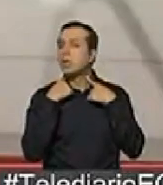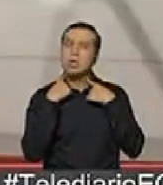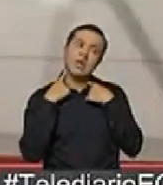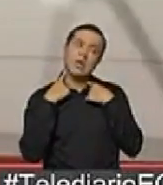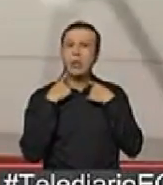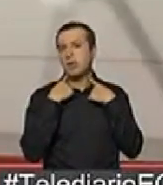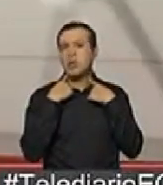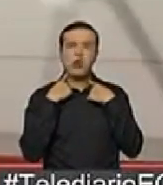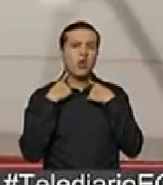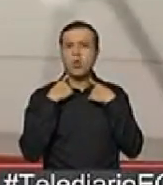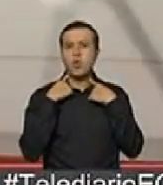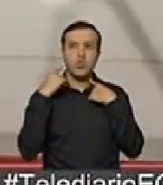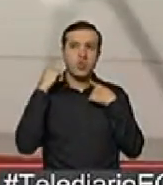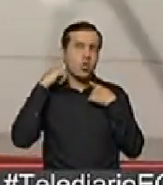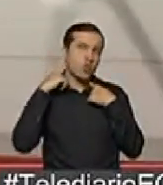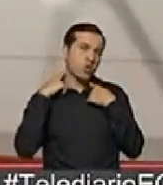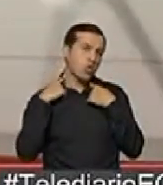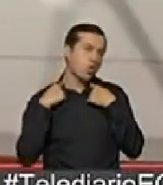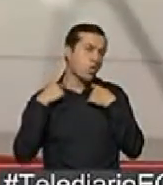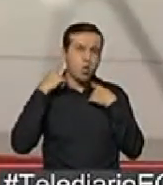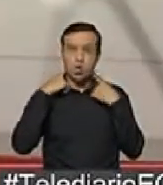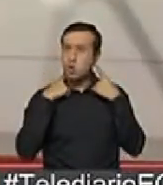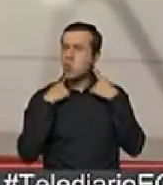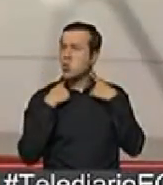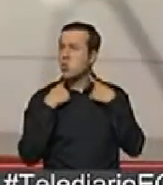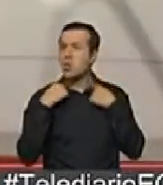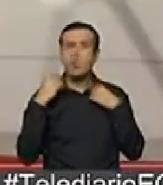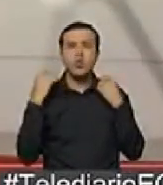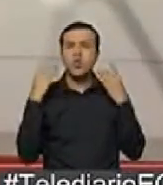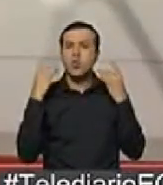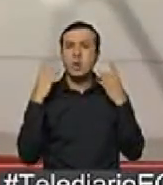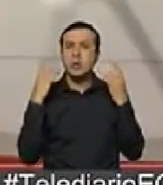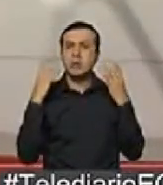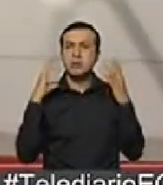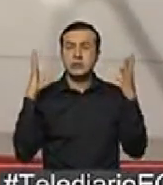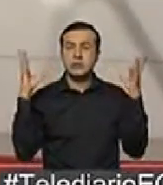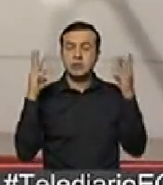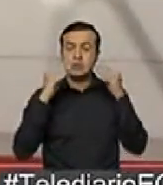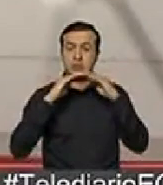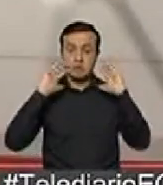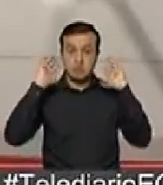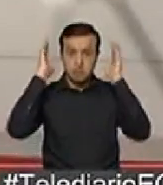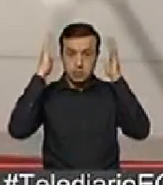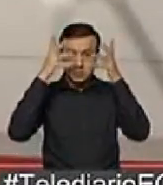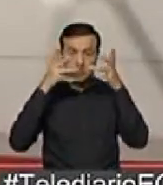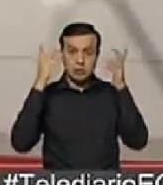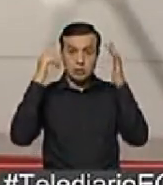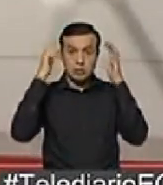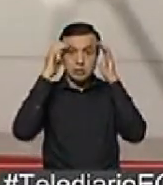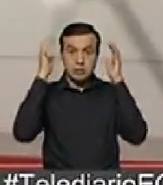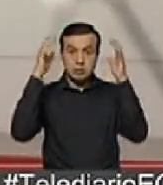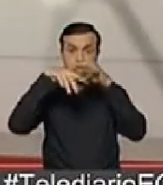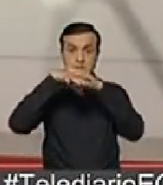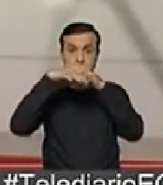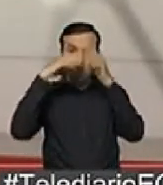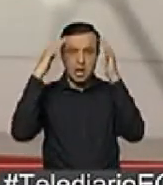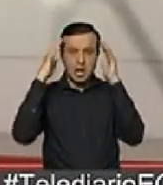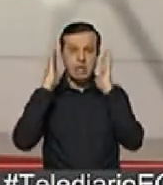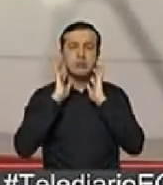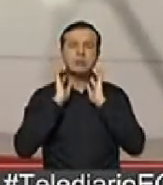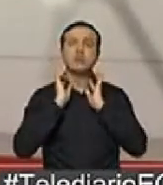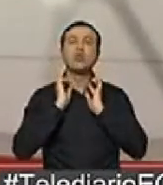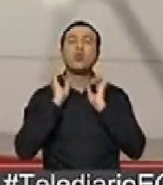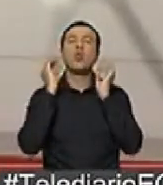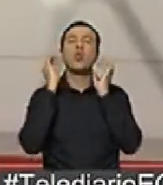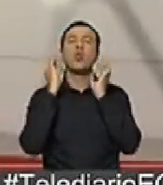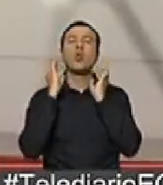no puede por los músculos, por las capas que rodean y cubren al cerebro, que